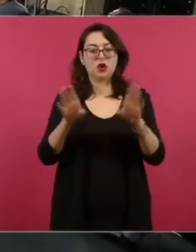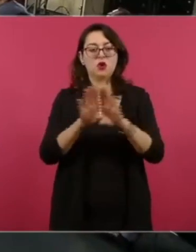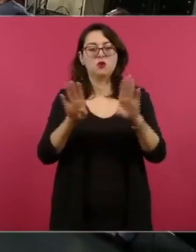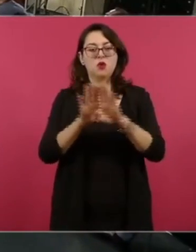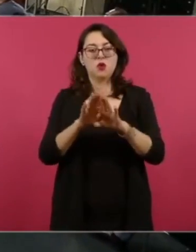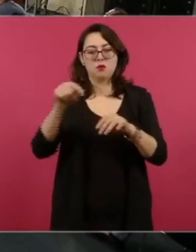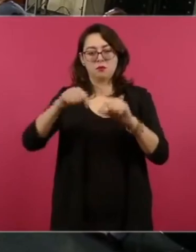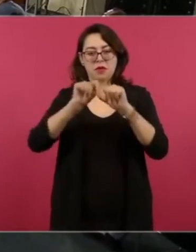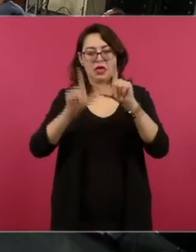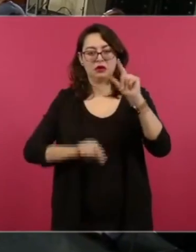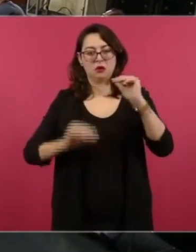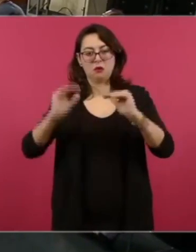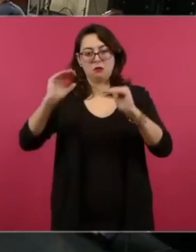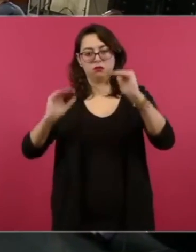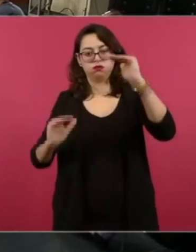abajo.